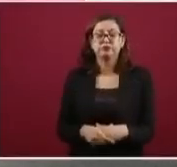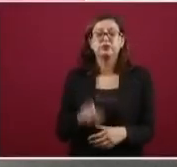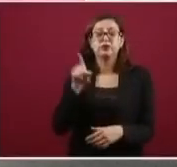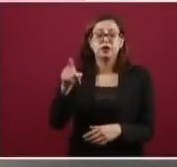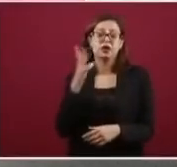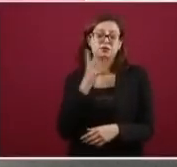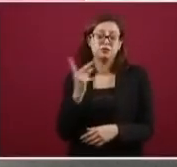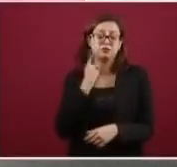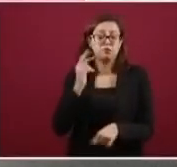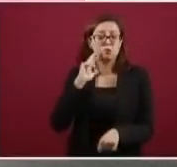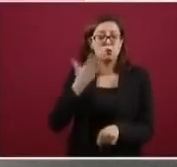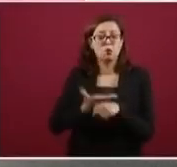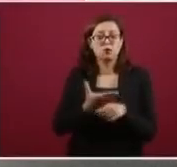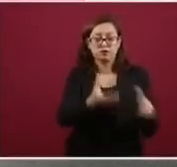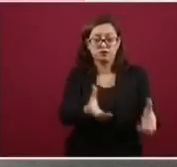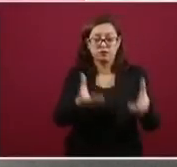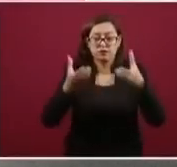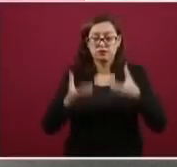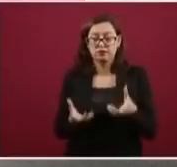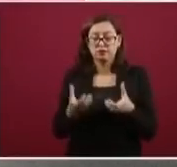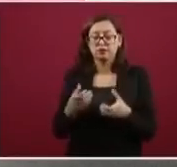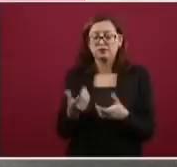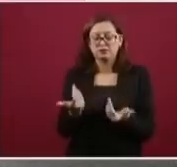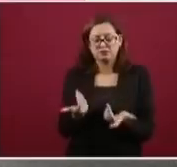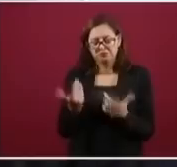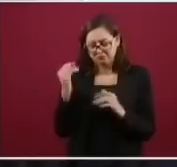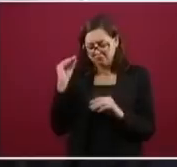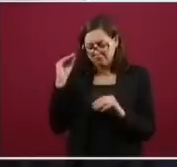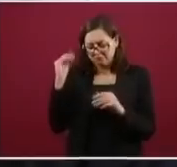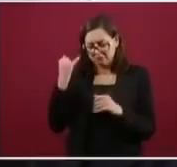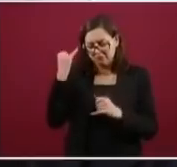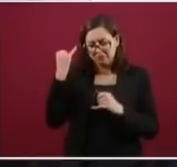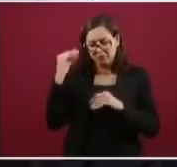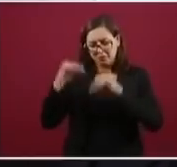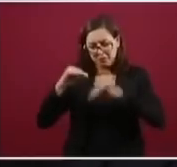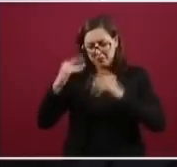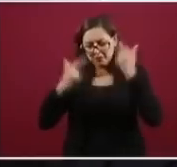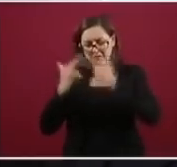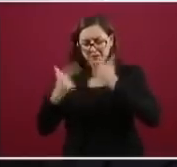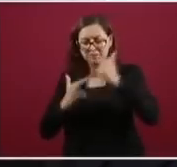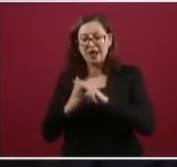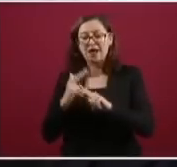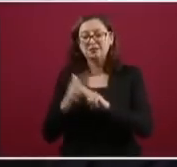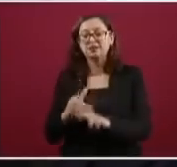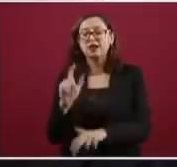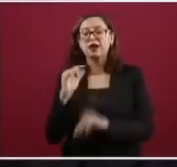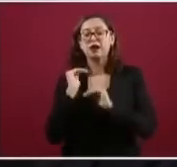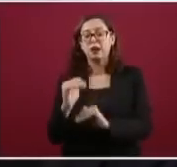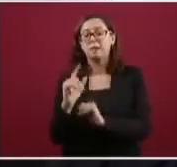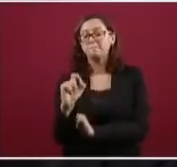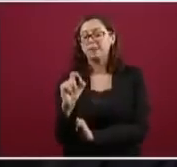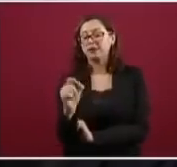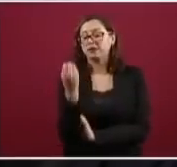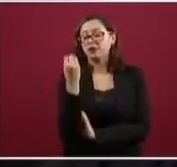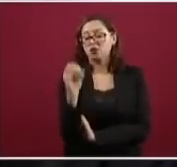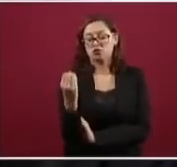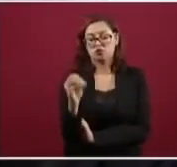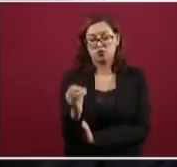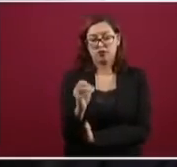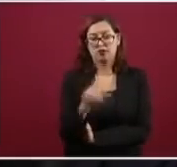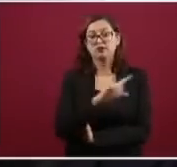que recibe eso tiene hasta el 20 de octubre para aprobar la ley de ingresos de la federación en ese momento la envía al senado